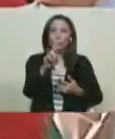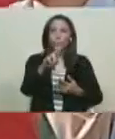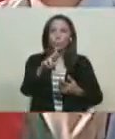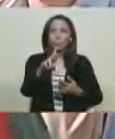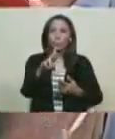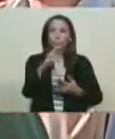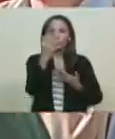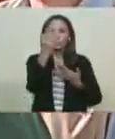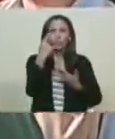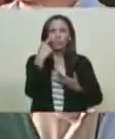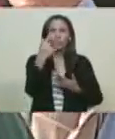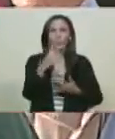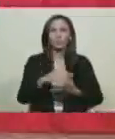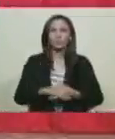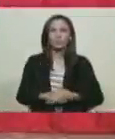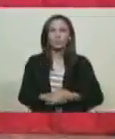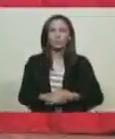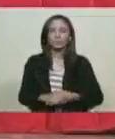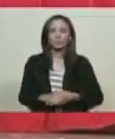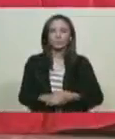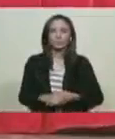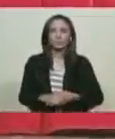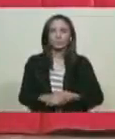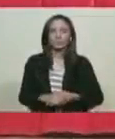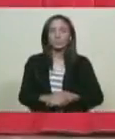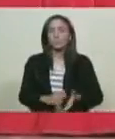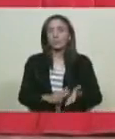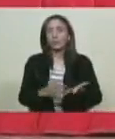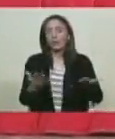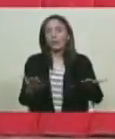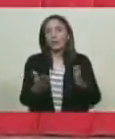nuevo presidente de Fontur. Camarada.